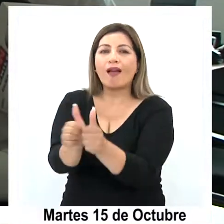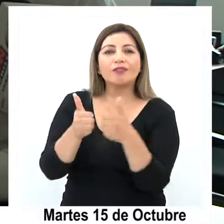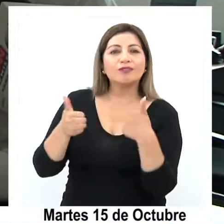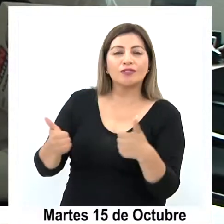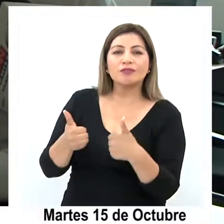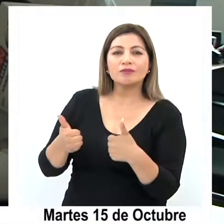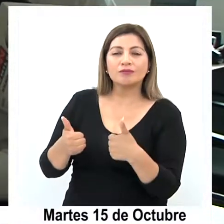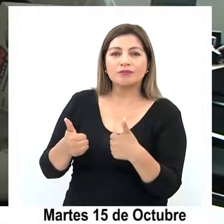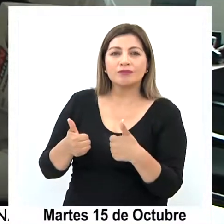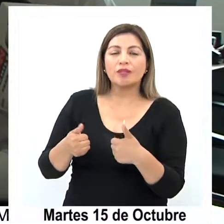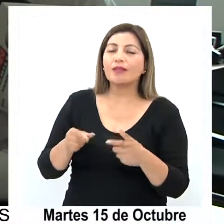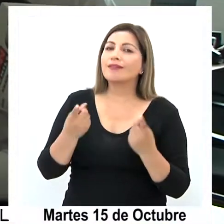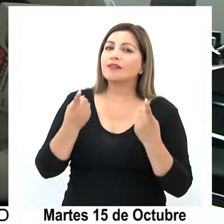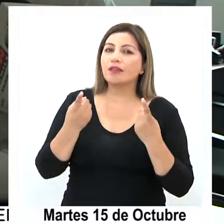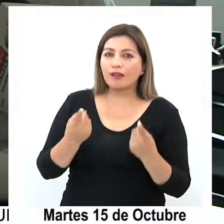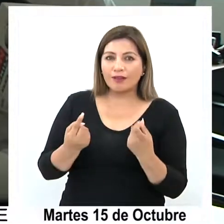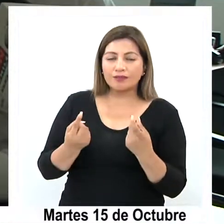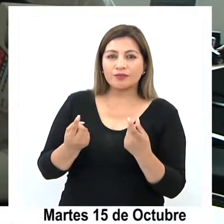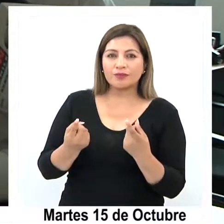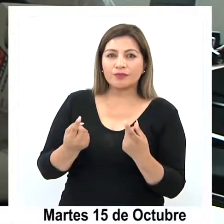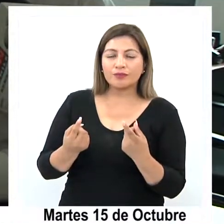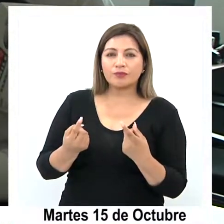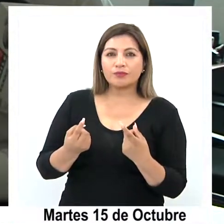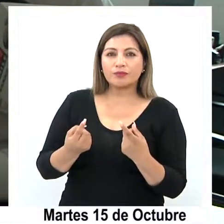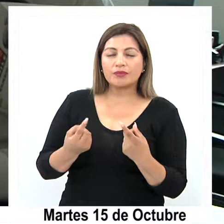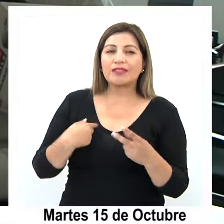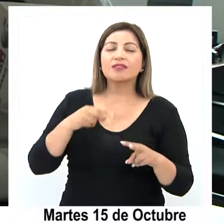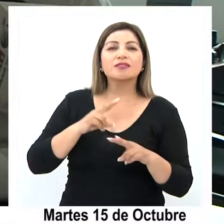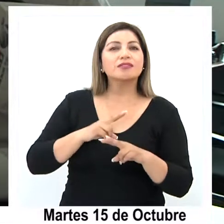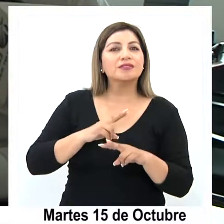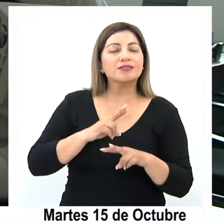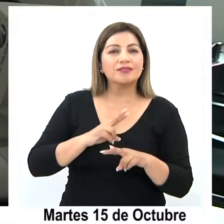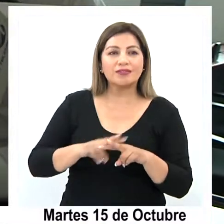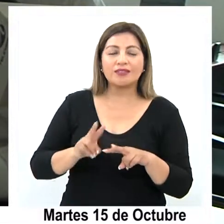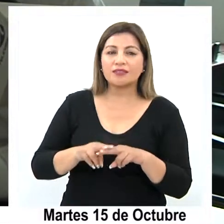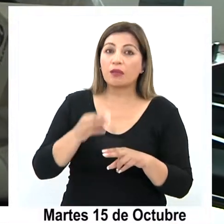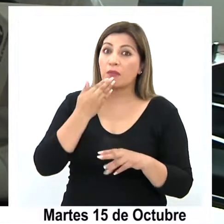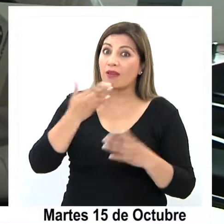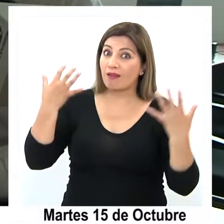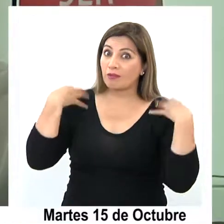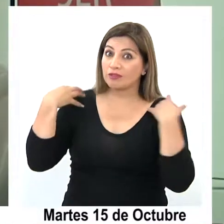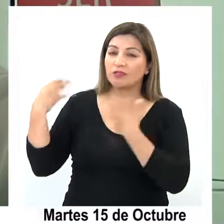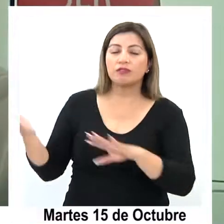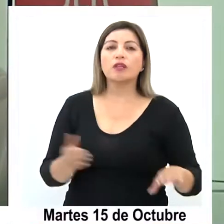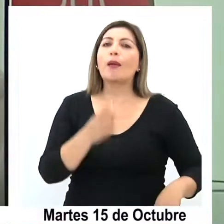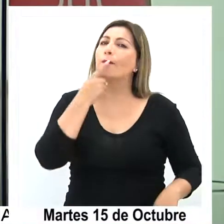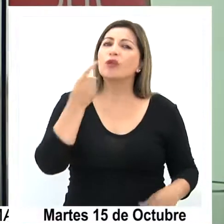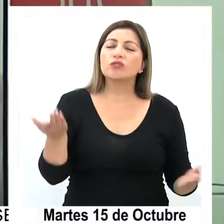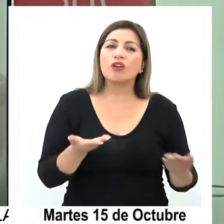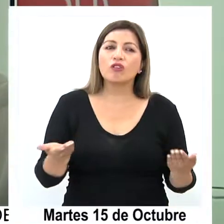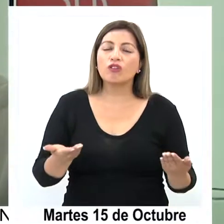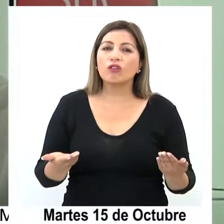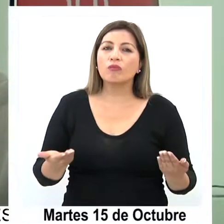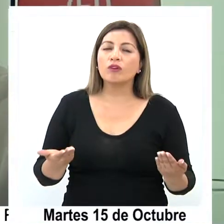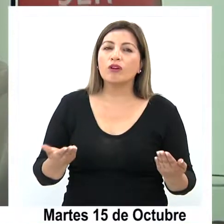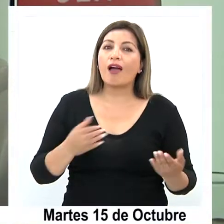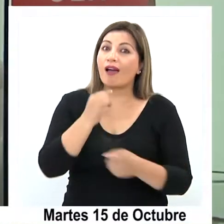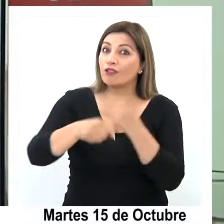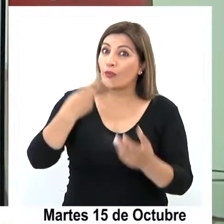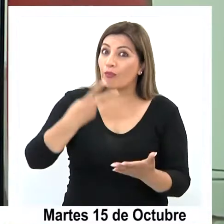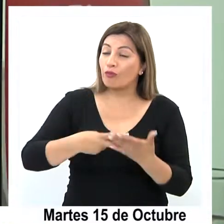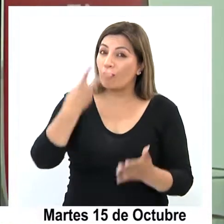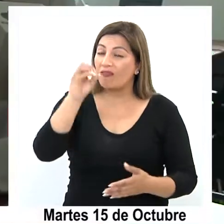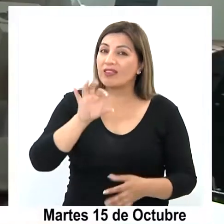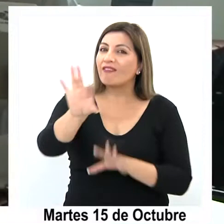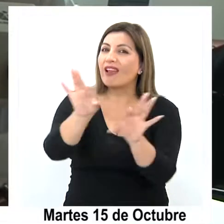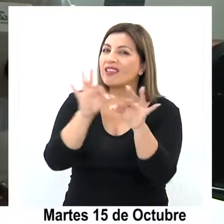las autoridades, que es necesario que se hagan de alguna manera también cargo a este fenómeno. ¿Qué cargos se elegirán en el 2020?